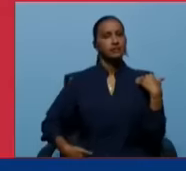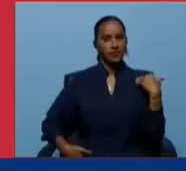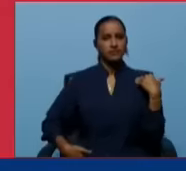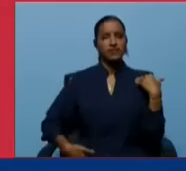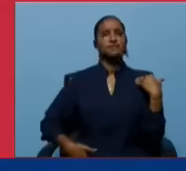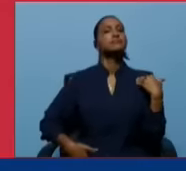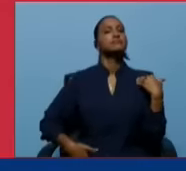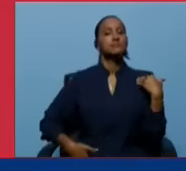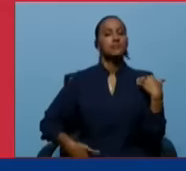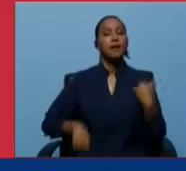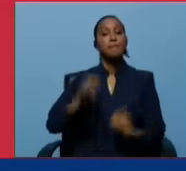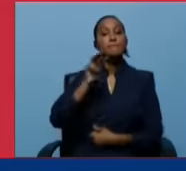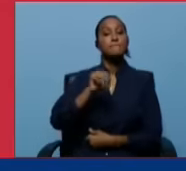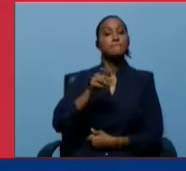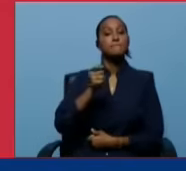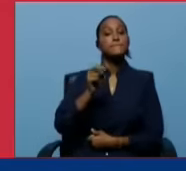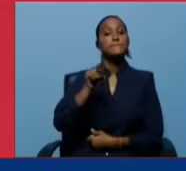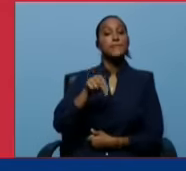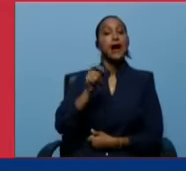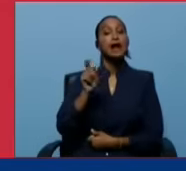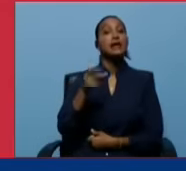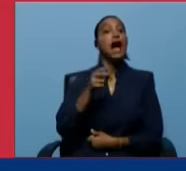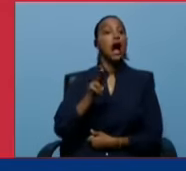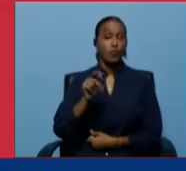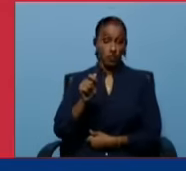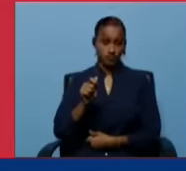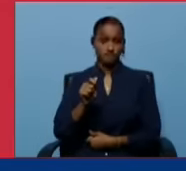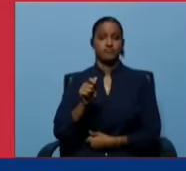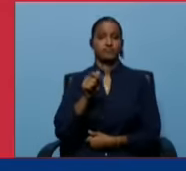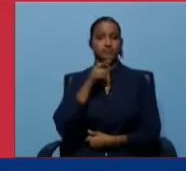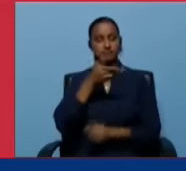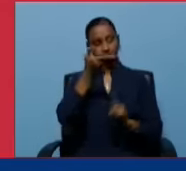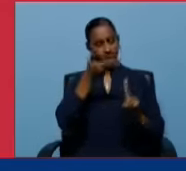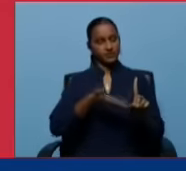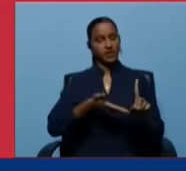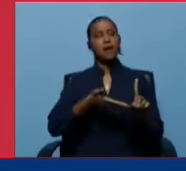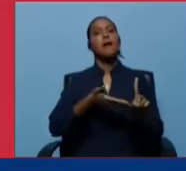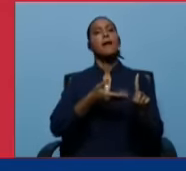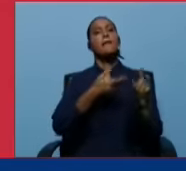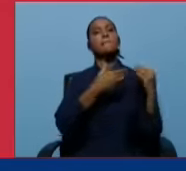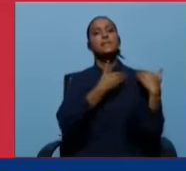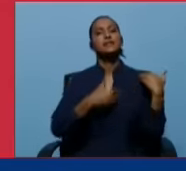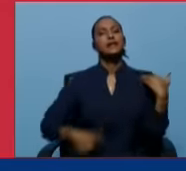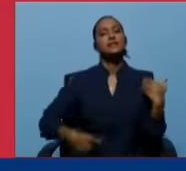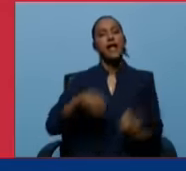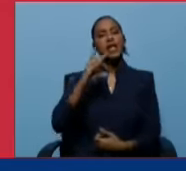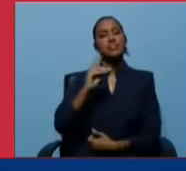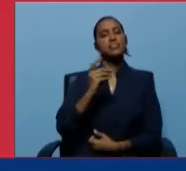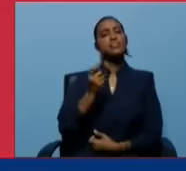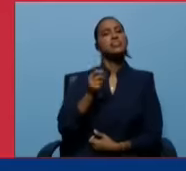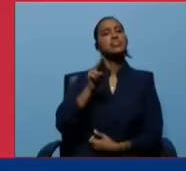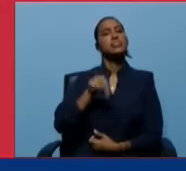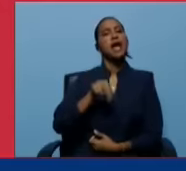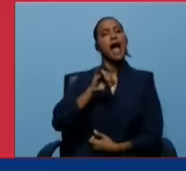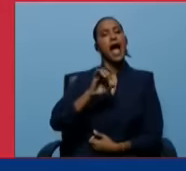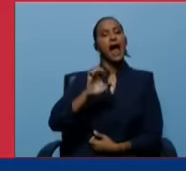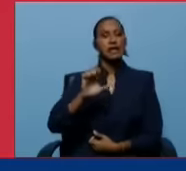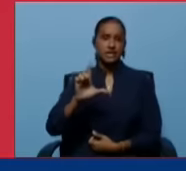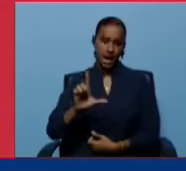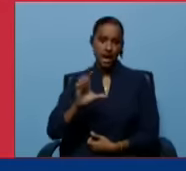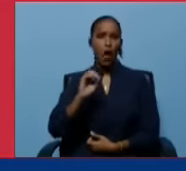Managua, Nicaragua, el comandante presidente Daniel Ortega Saavedra. Adelante, compañero.